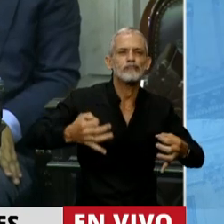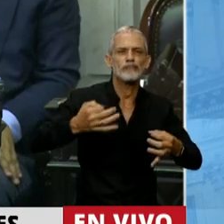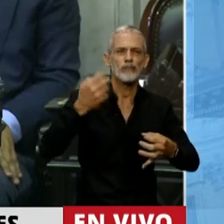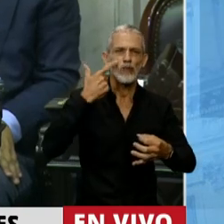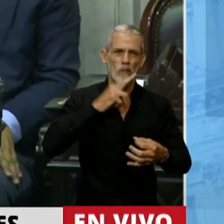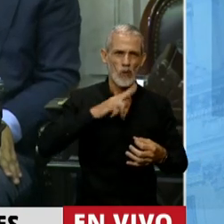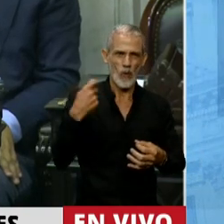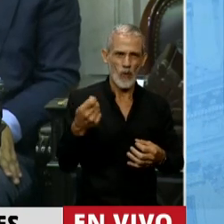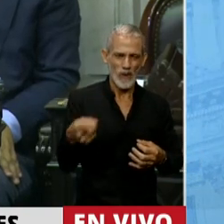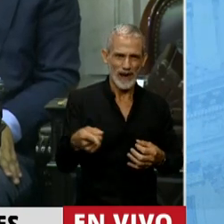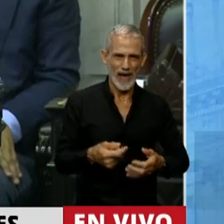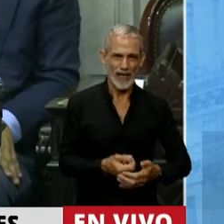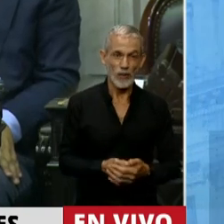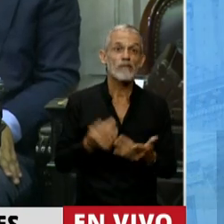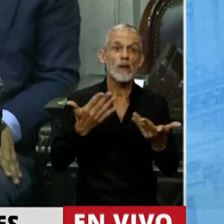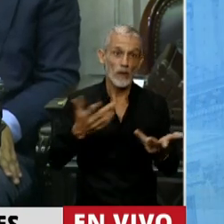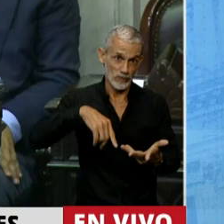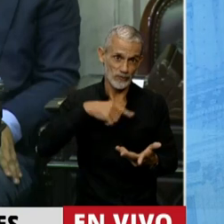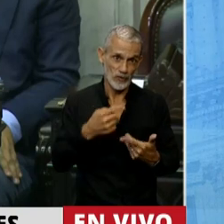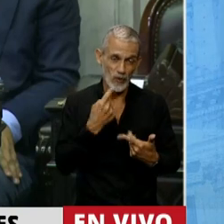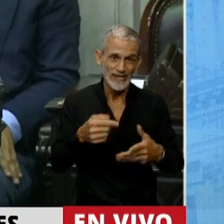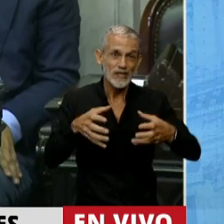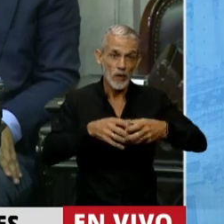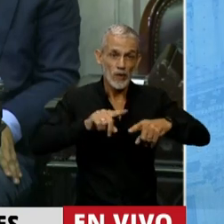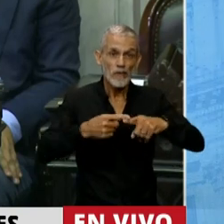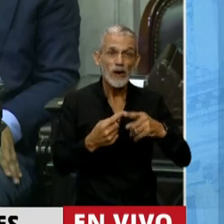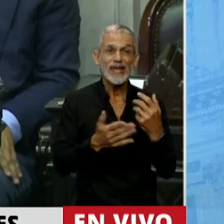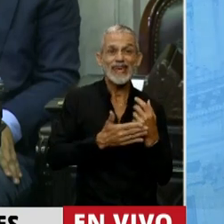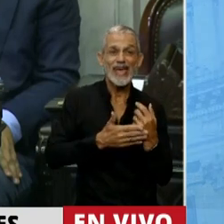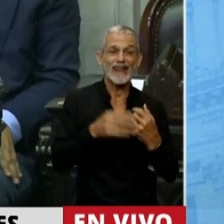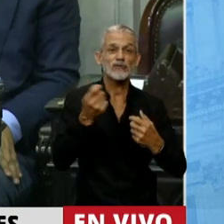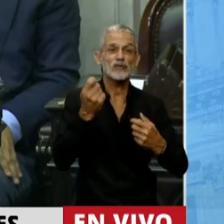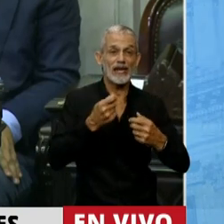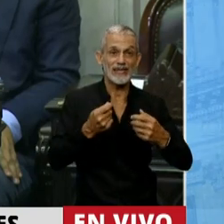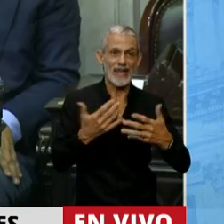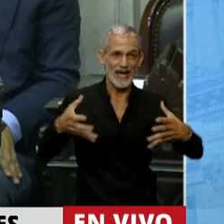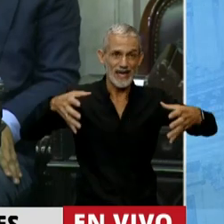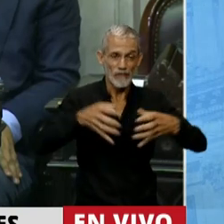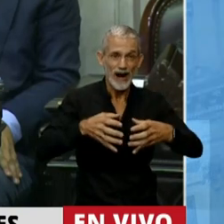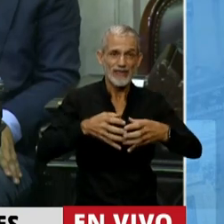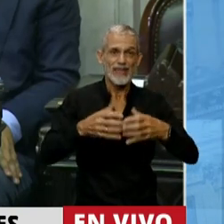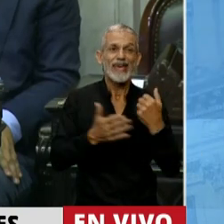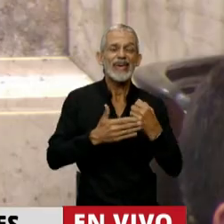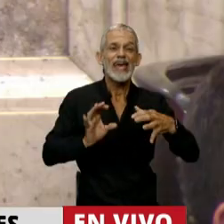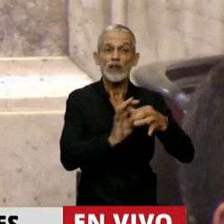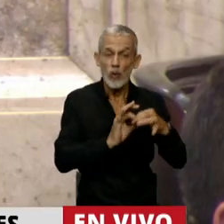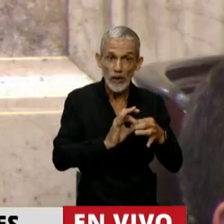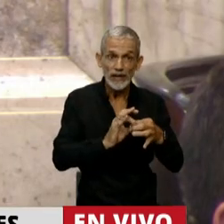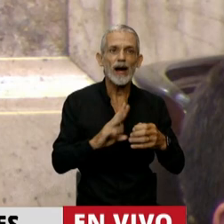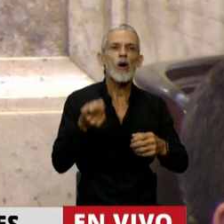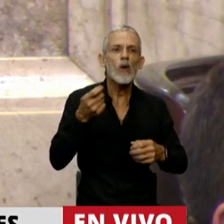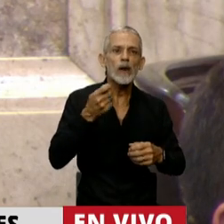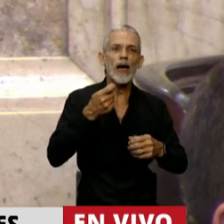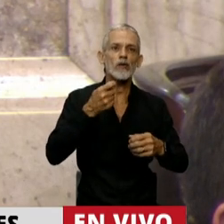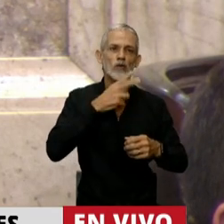las jubiladas y jubilados. Por eso decimos, de Izquierda Socialista y del Frente de Izquierda Unidad, con las